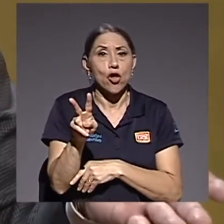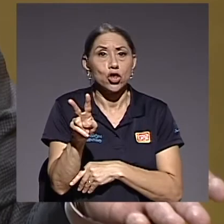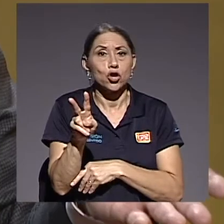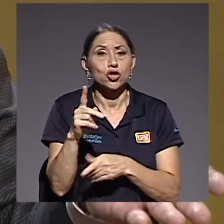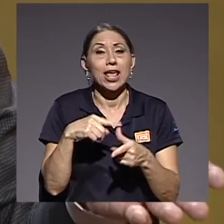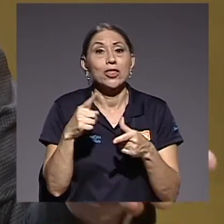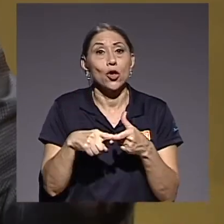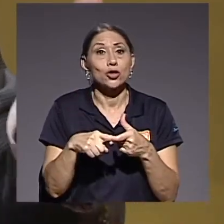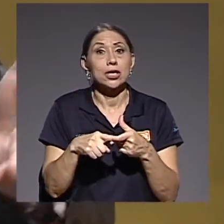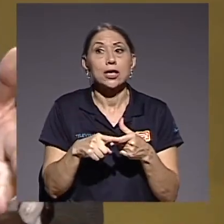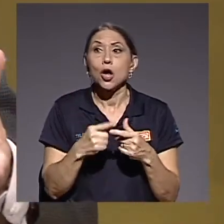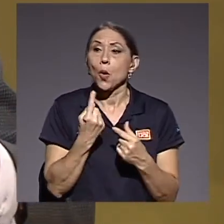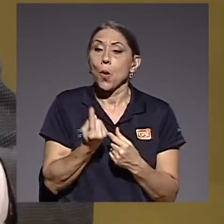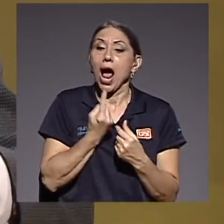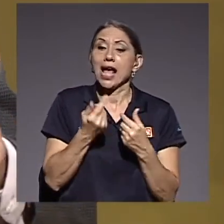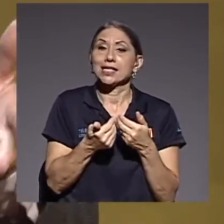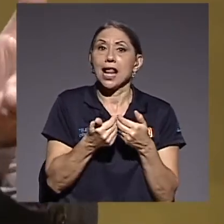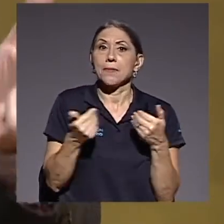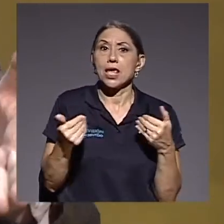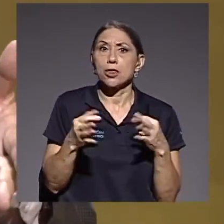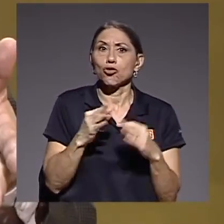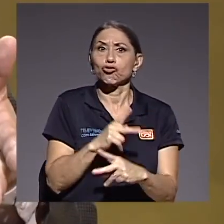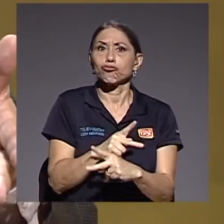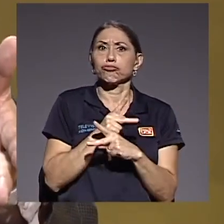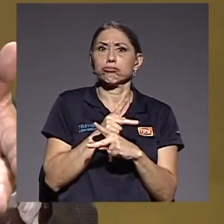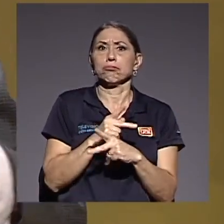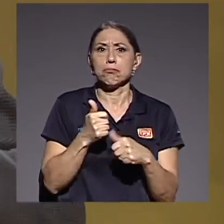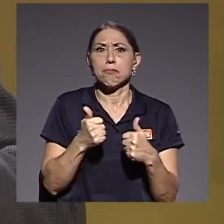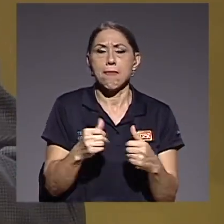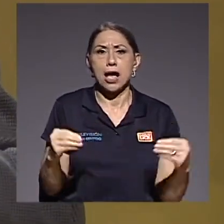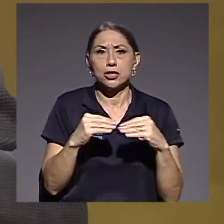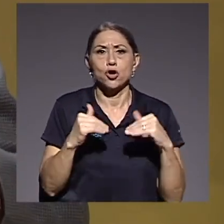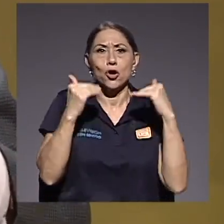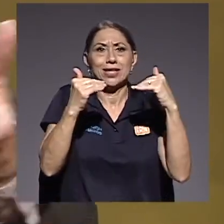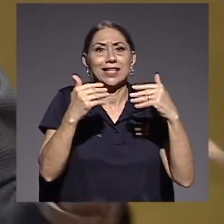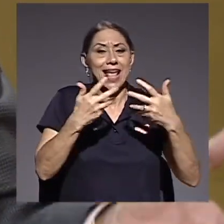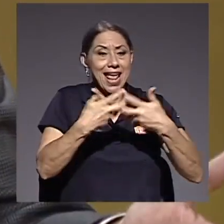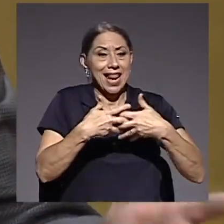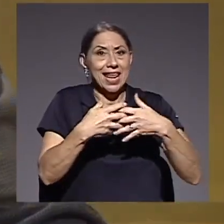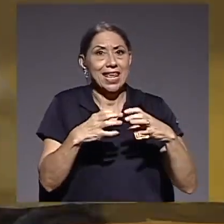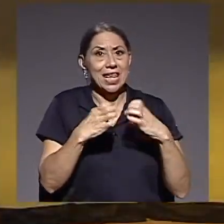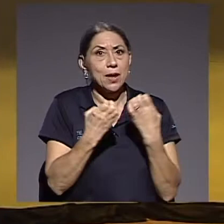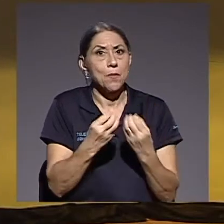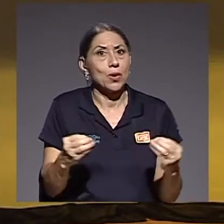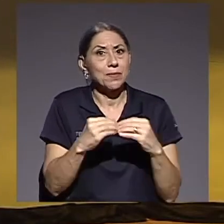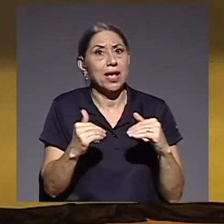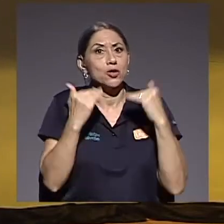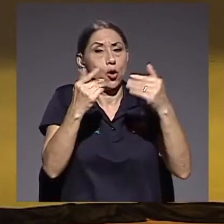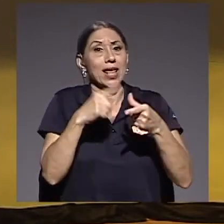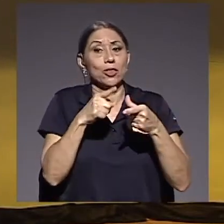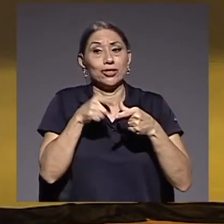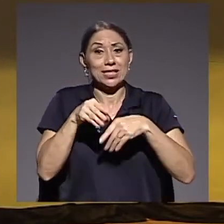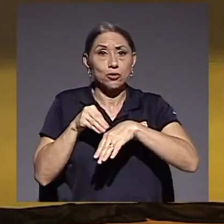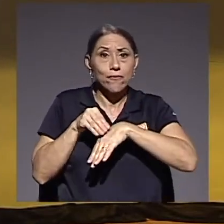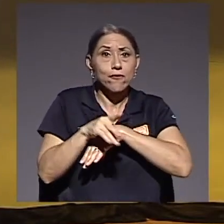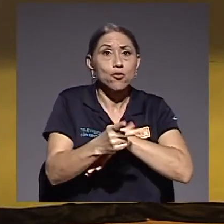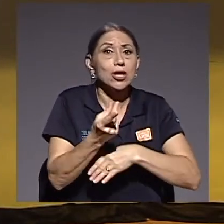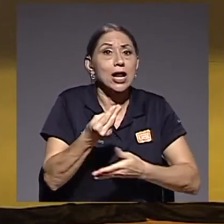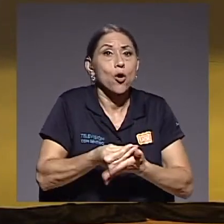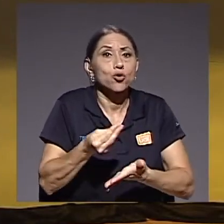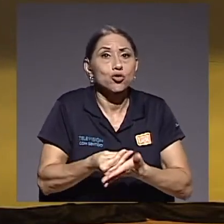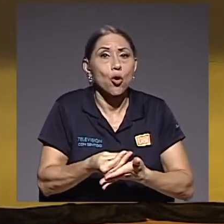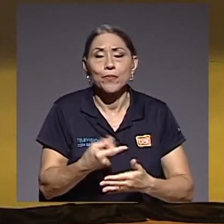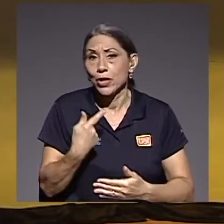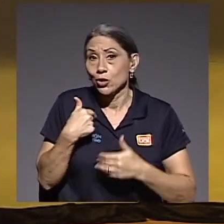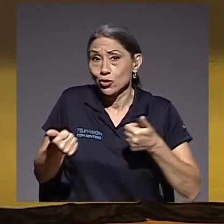mayores, el tipo de equipo es mayor, entonces eso también influye en el costo. Estoy de acuerdo con usted, pero es